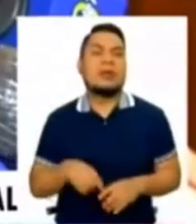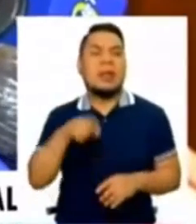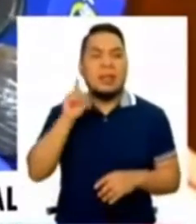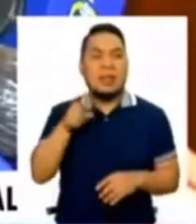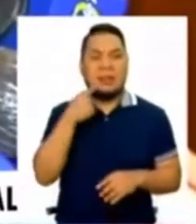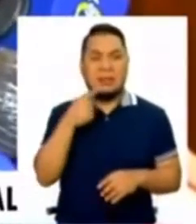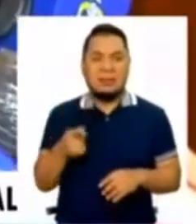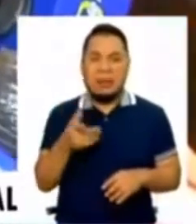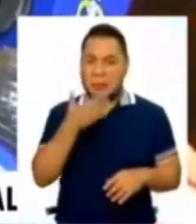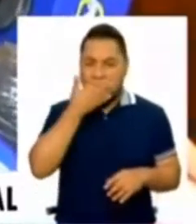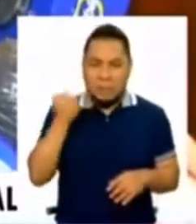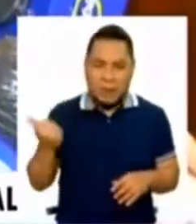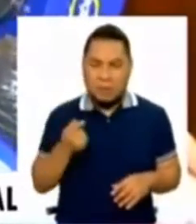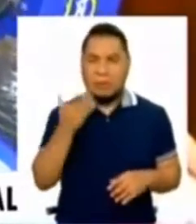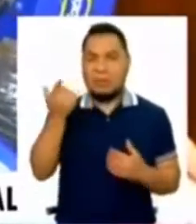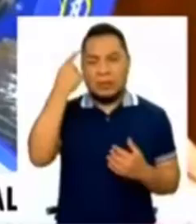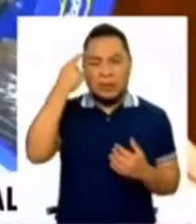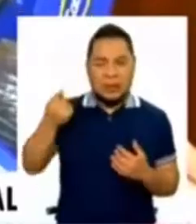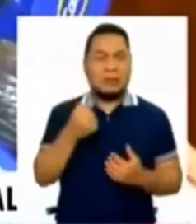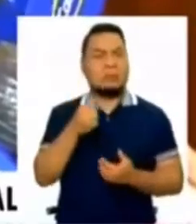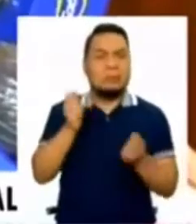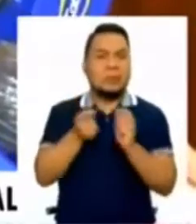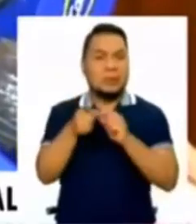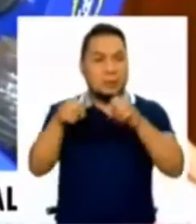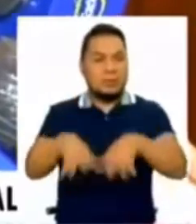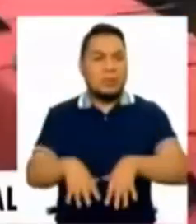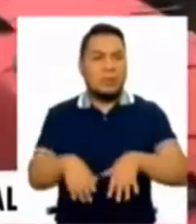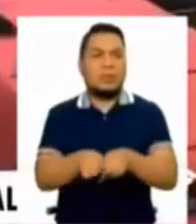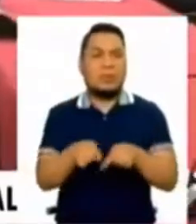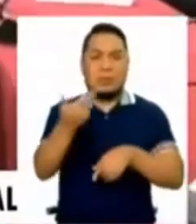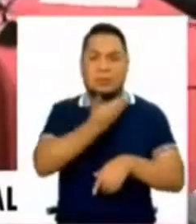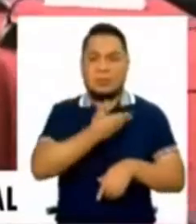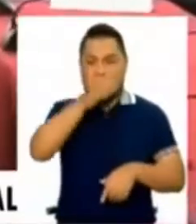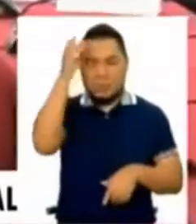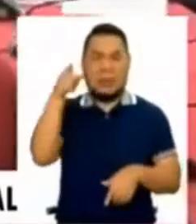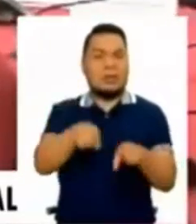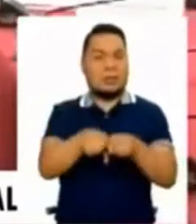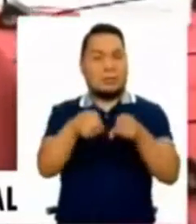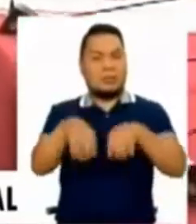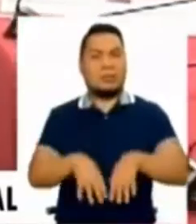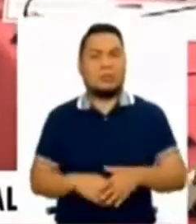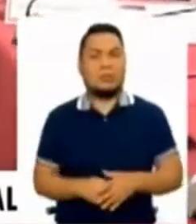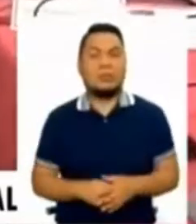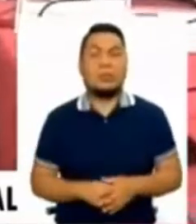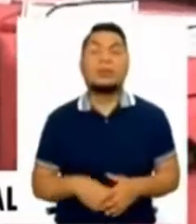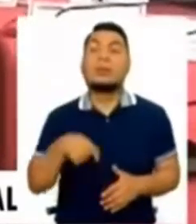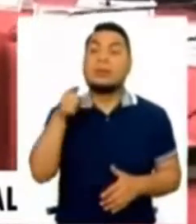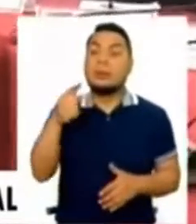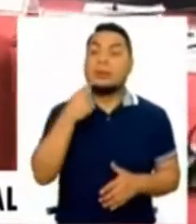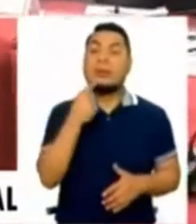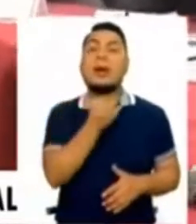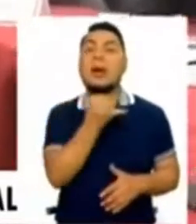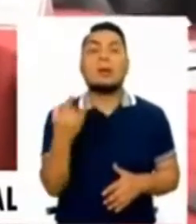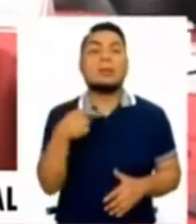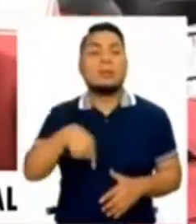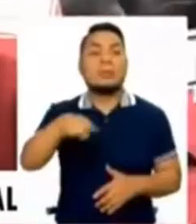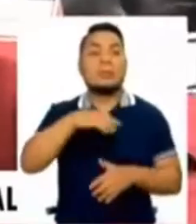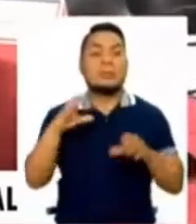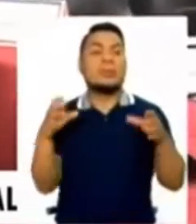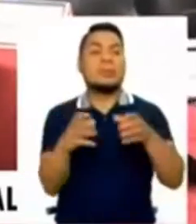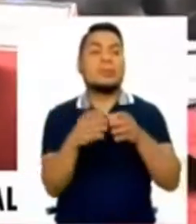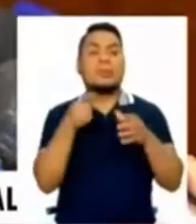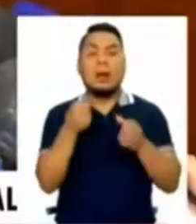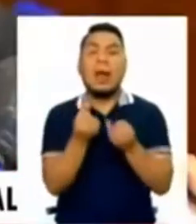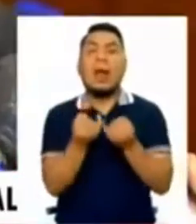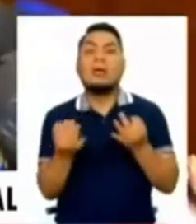debería de contagiarse y también renunciar al presidente, ¿no? Espera que su sucesor no sea alguno de los miembros del